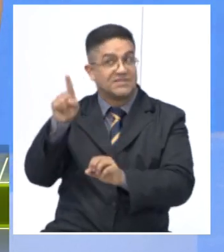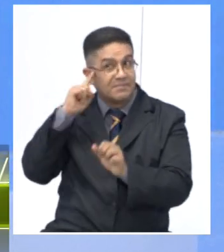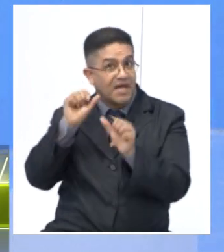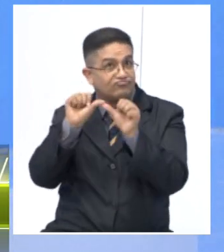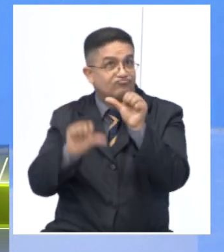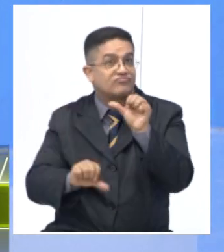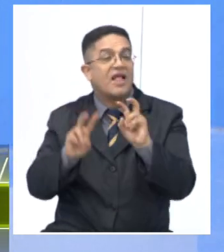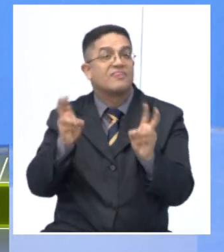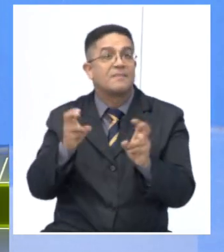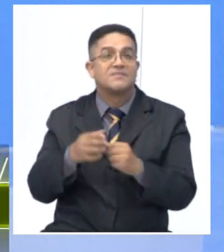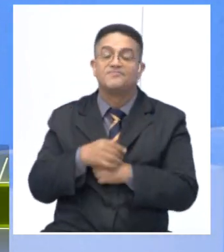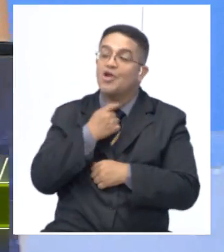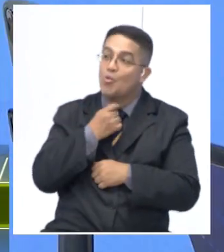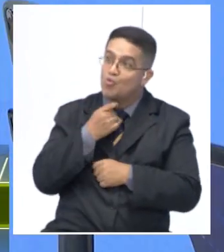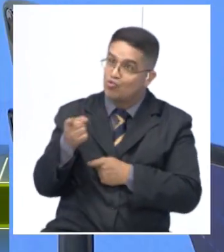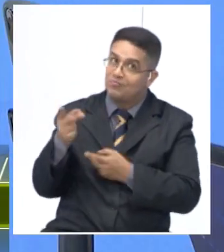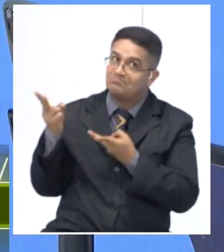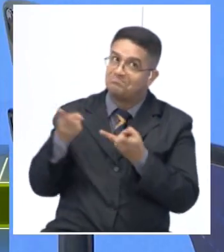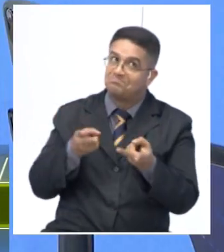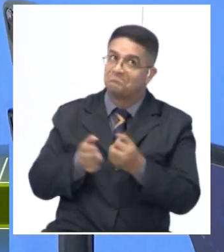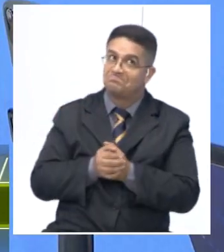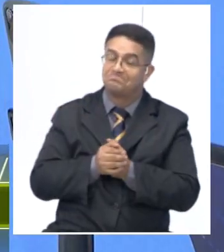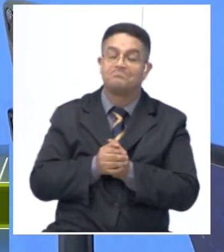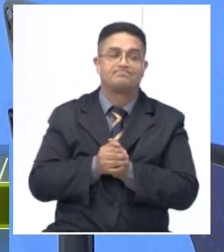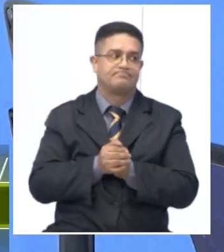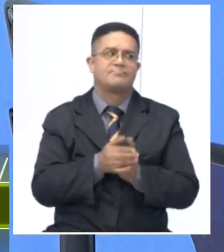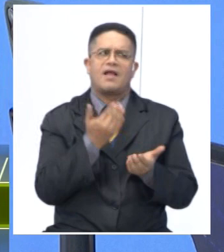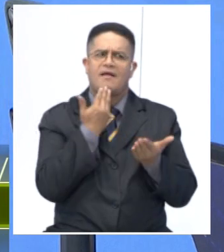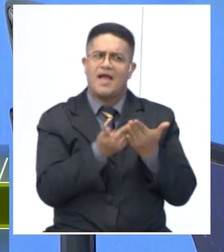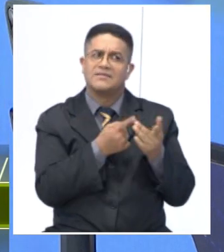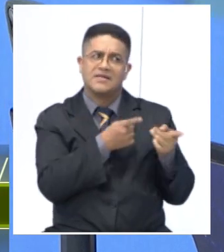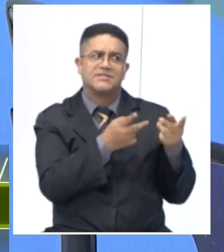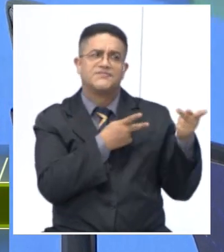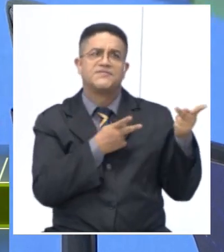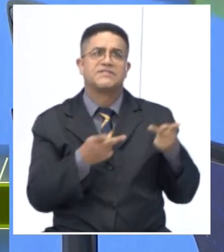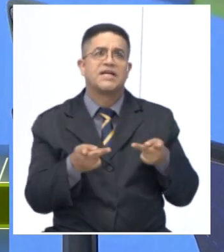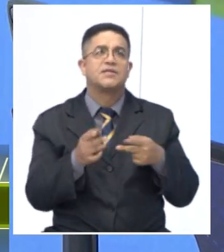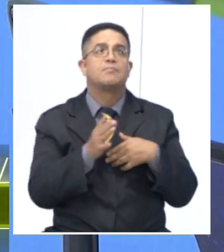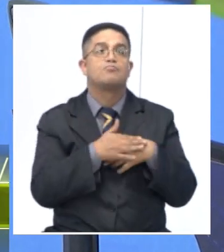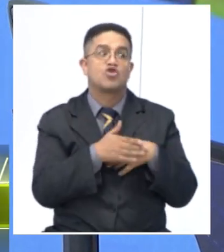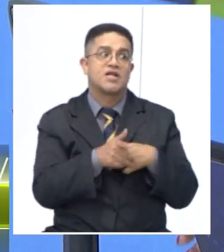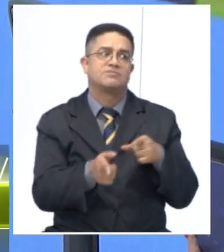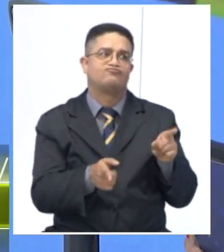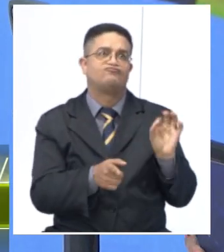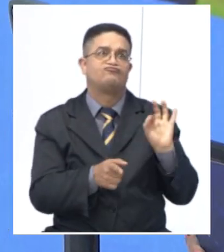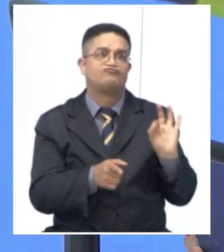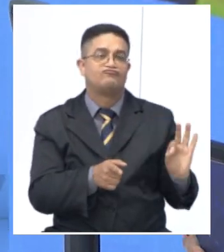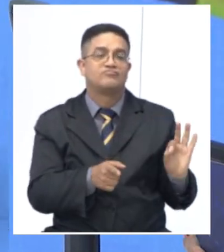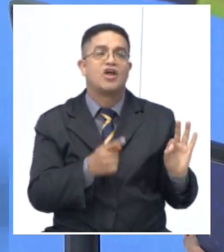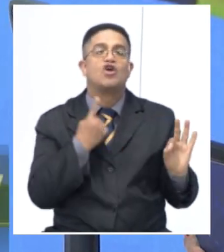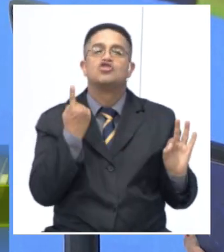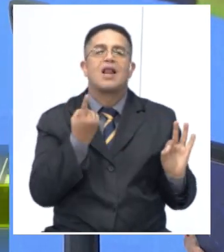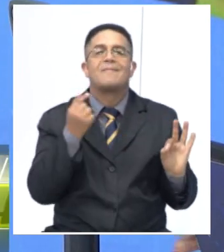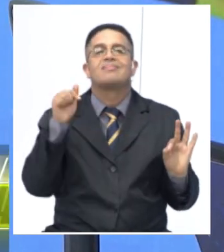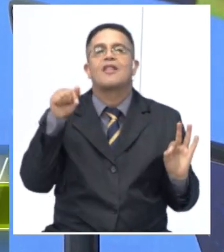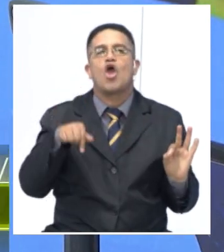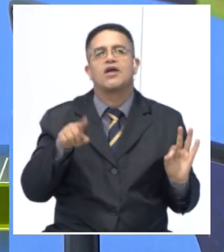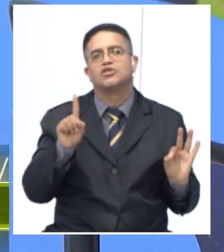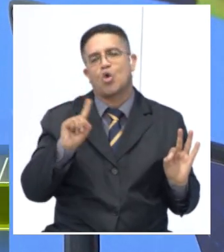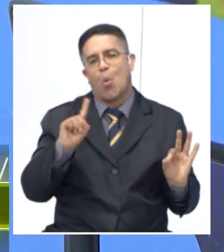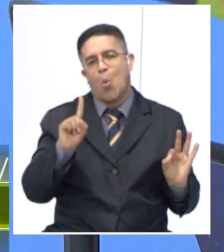Un gusto recibirte, Gisbeli, y gracias por estar con nosotros. No, a ti, muchas gracias por la invitación, porque de eso se trata, de que no sea solamente hoy, sino que